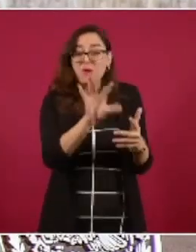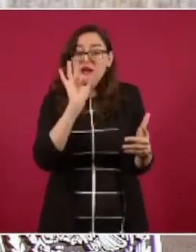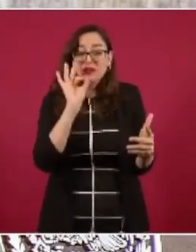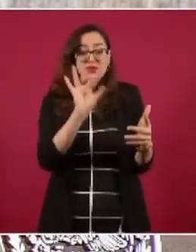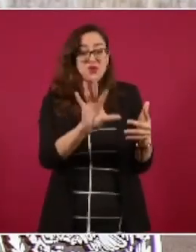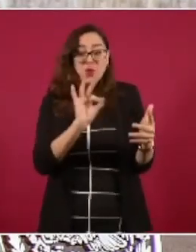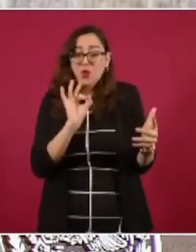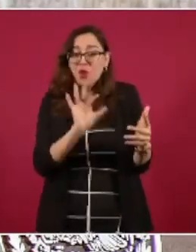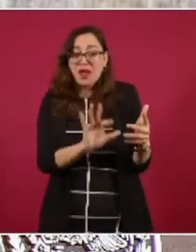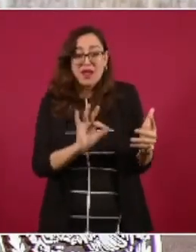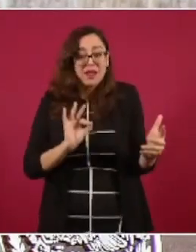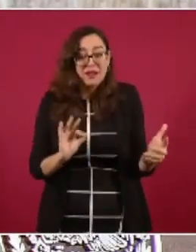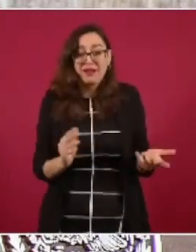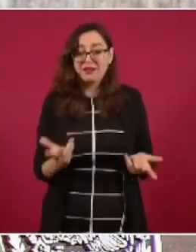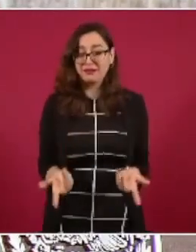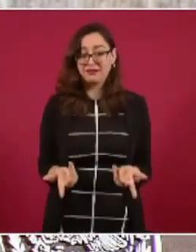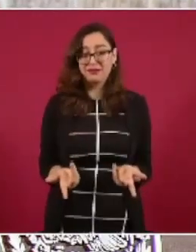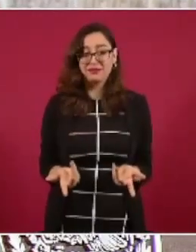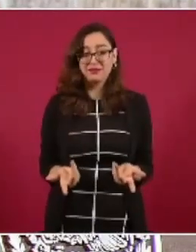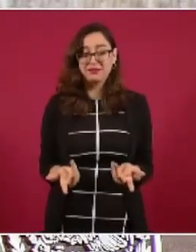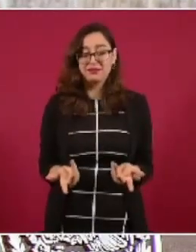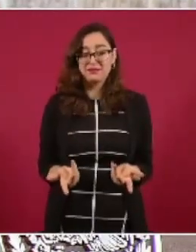llevaba yo a cabo la reforma,